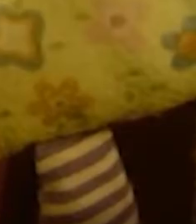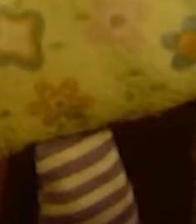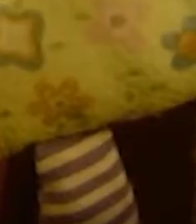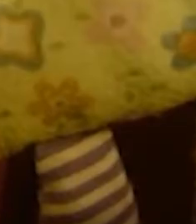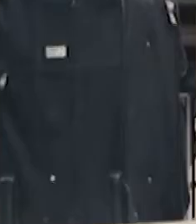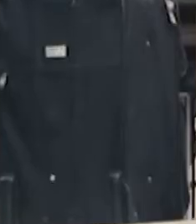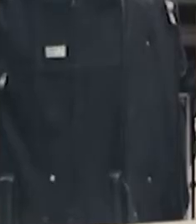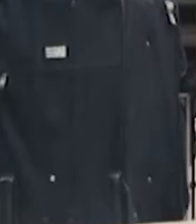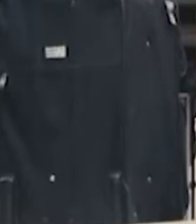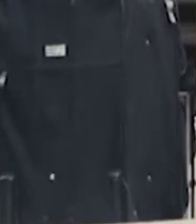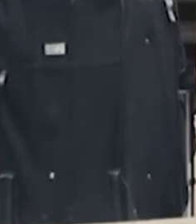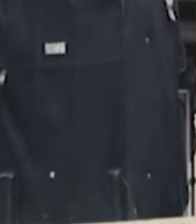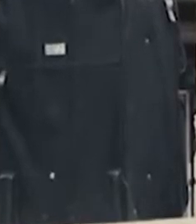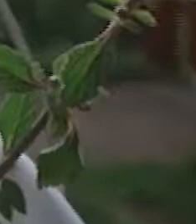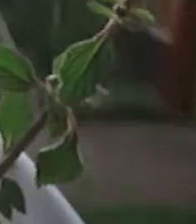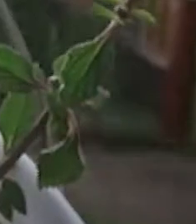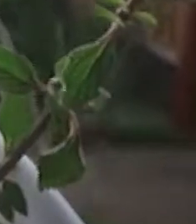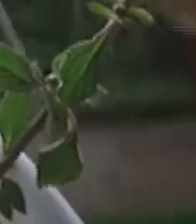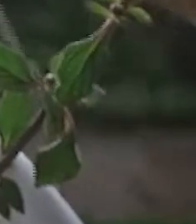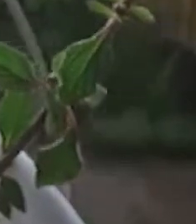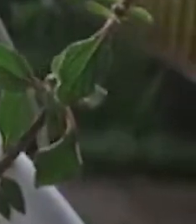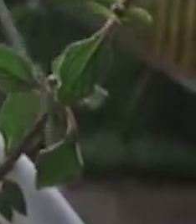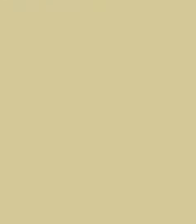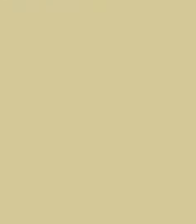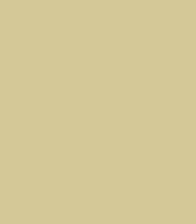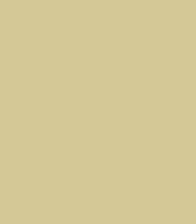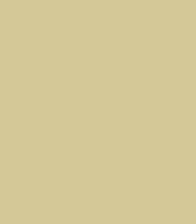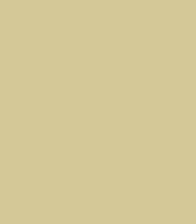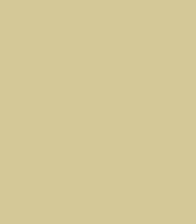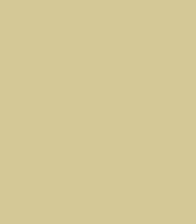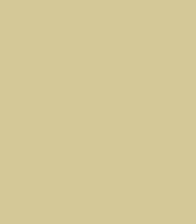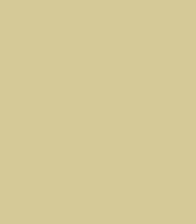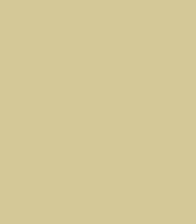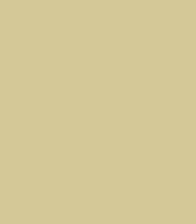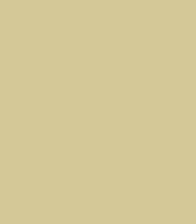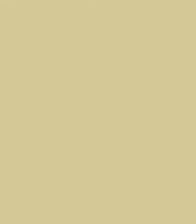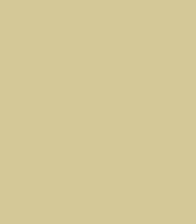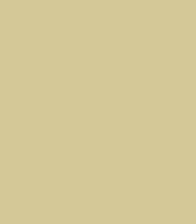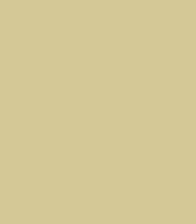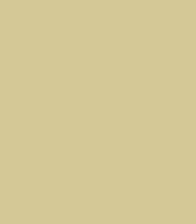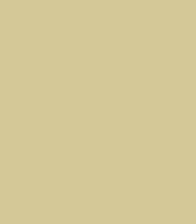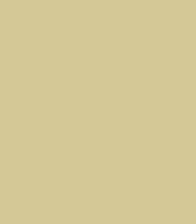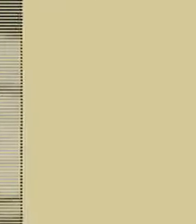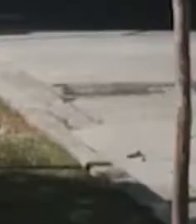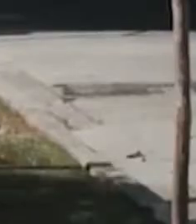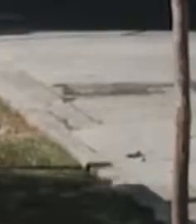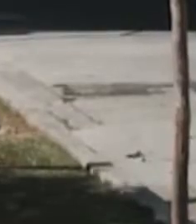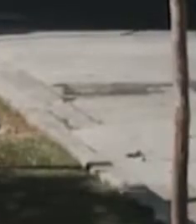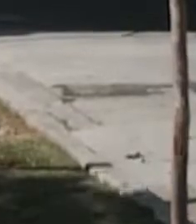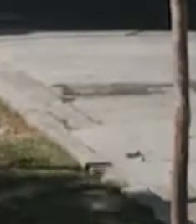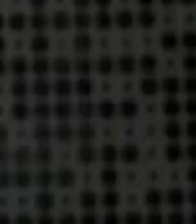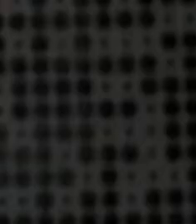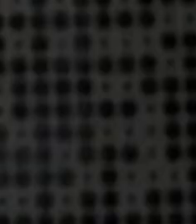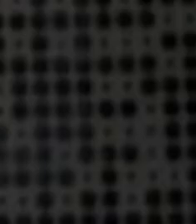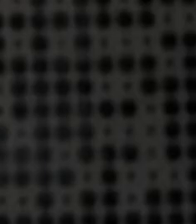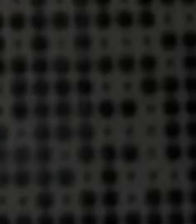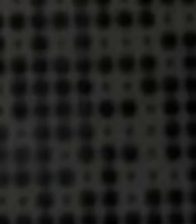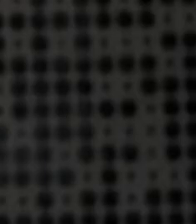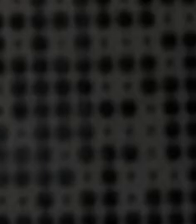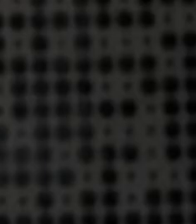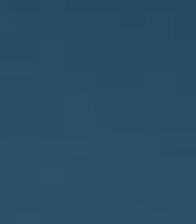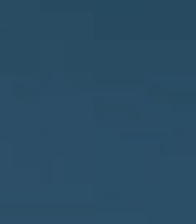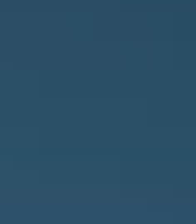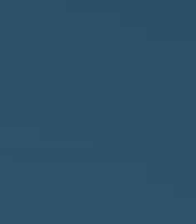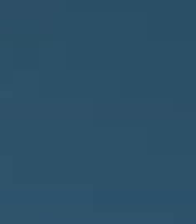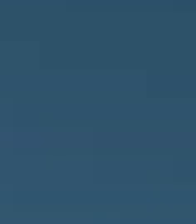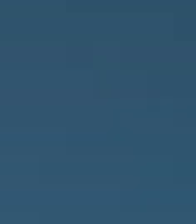En Cine en Cortos presentamos, gracias al Centro de Producción Cinematográfica Costarricense, un especial de cortos